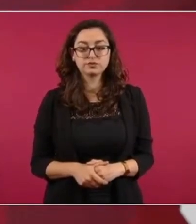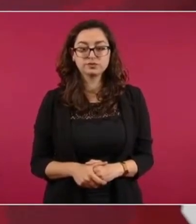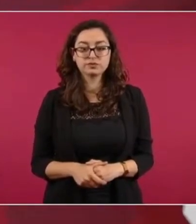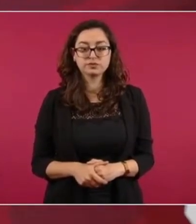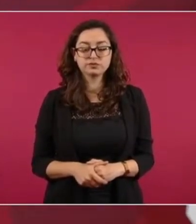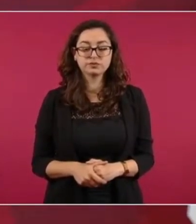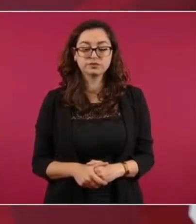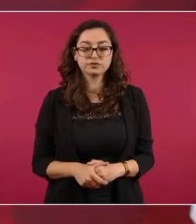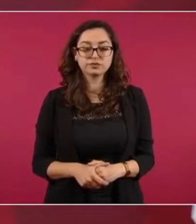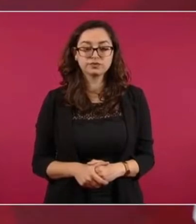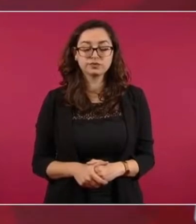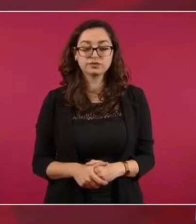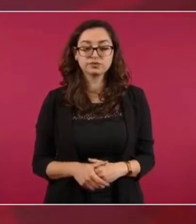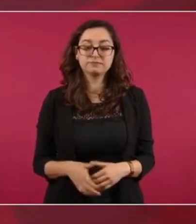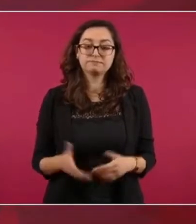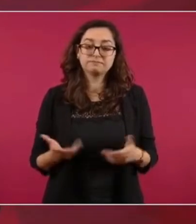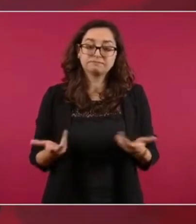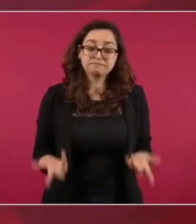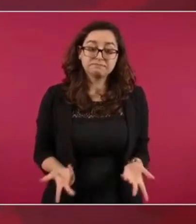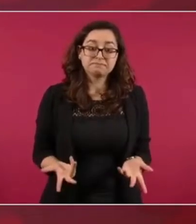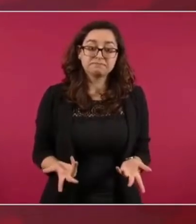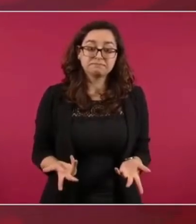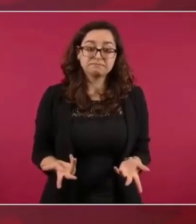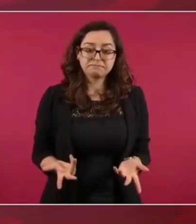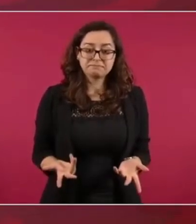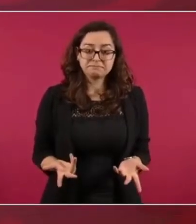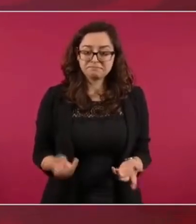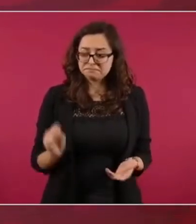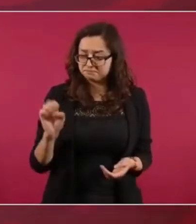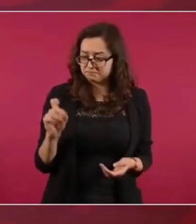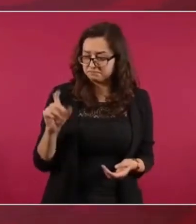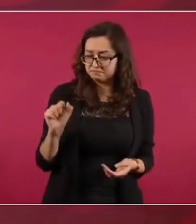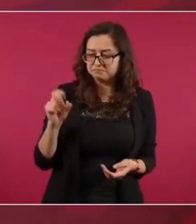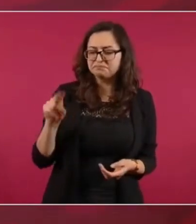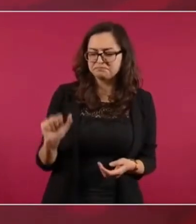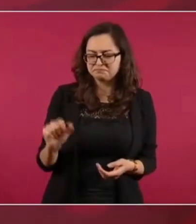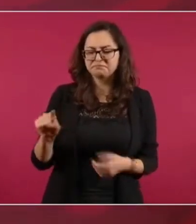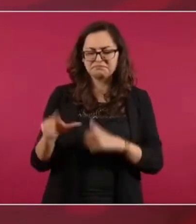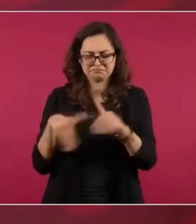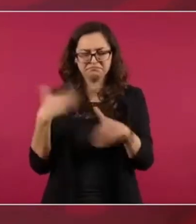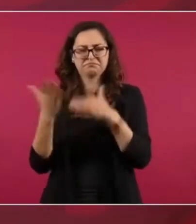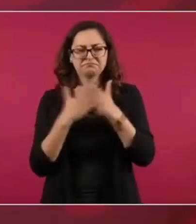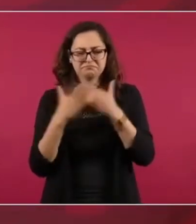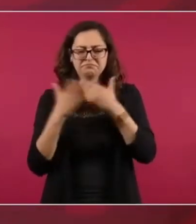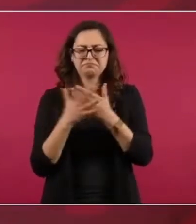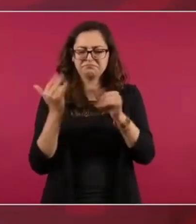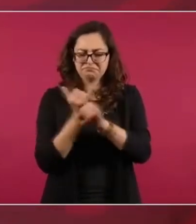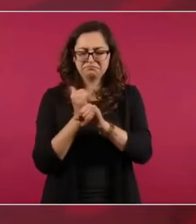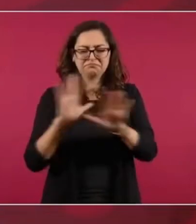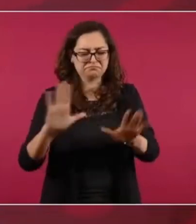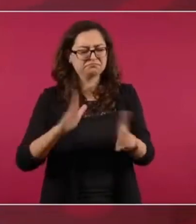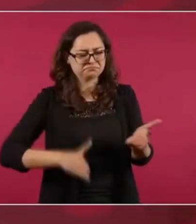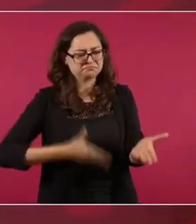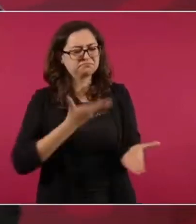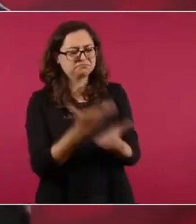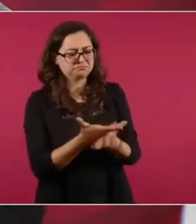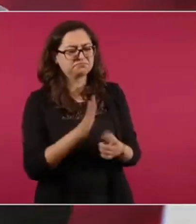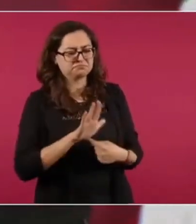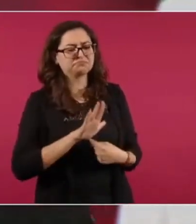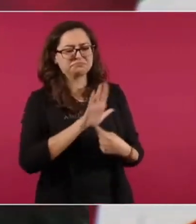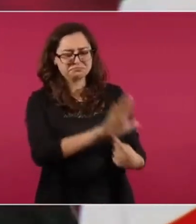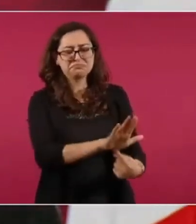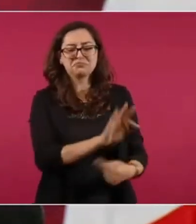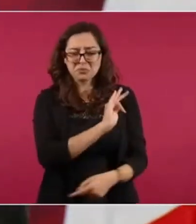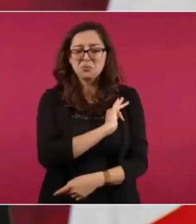como la Secretaría de la Defensa pues, puede presentar su informe, y si la Secretaría de